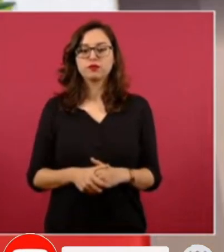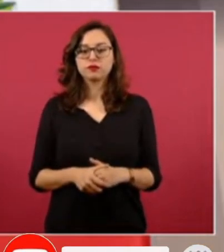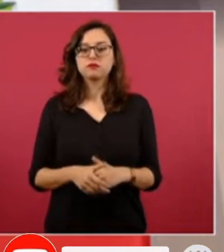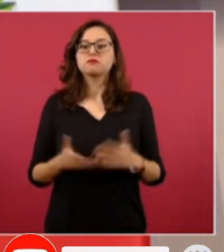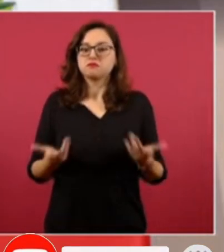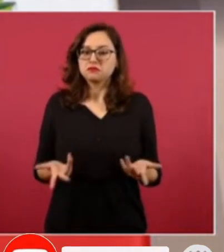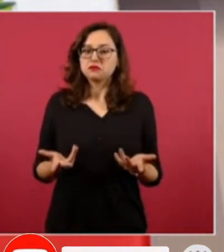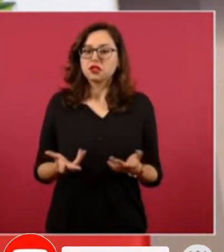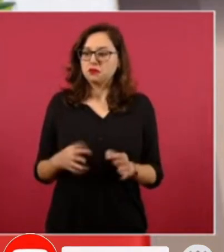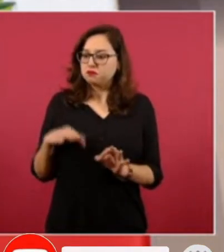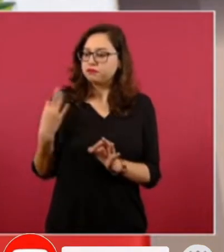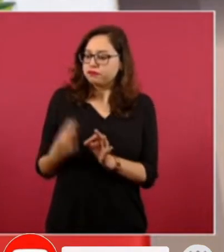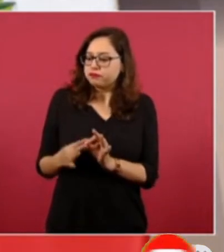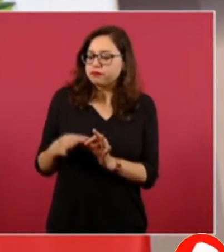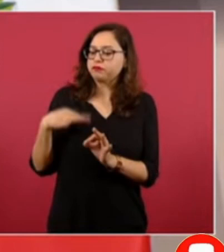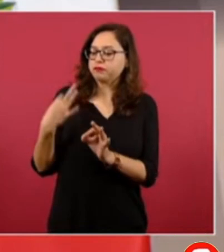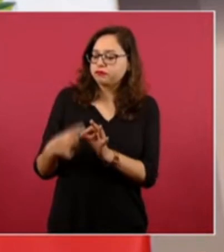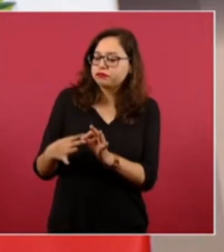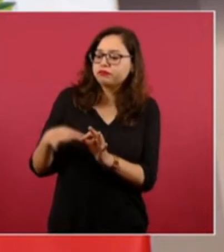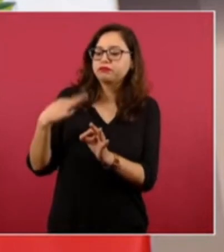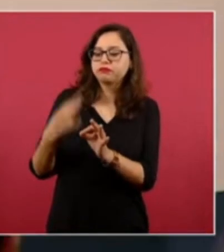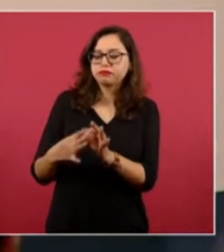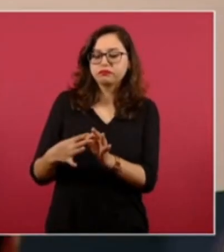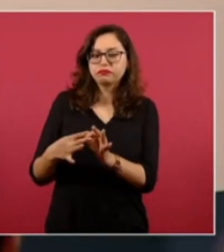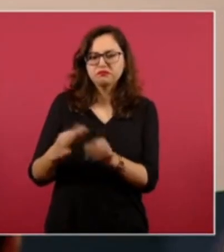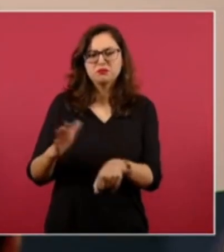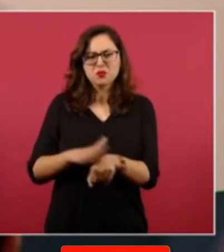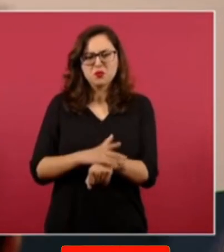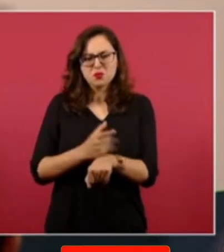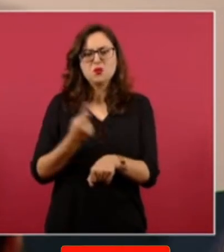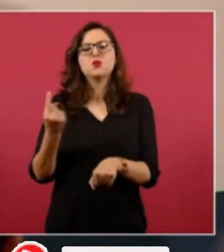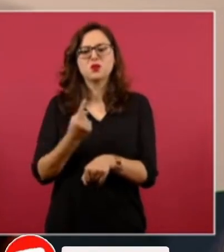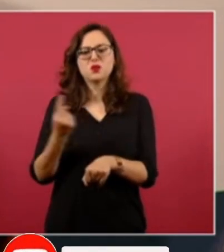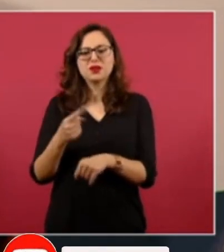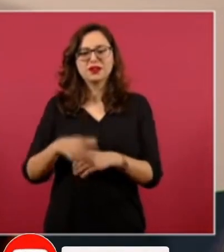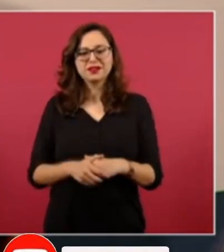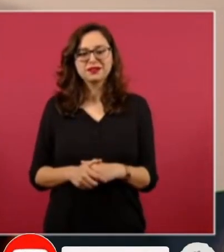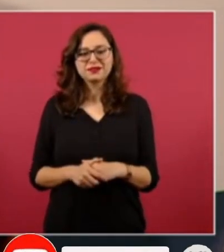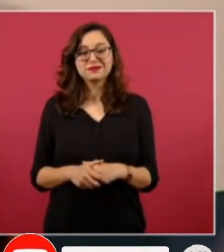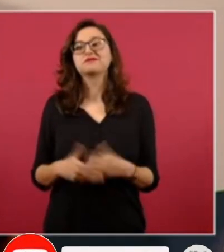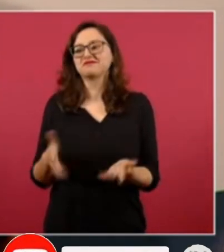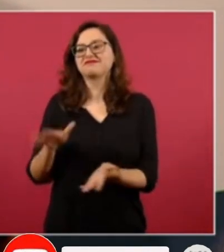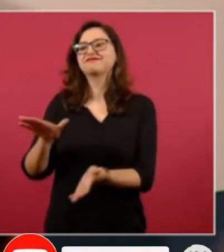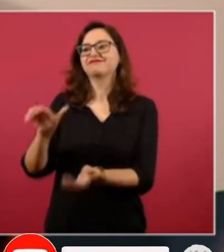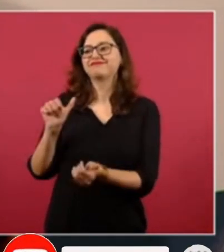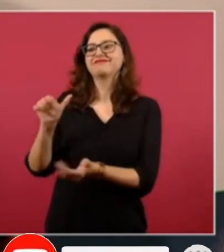está logrando porque no hemos tenido problemas de